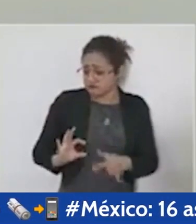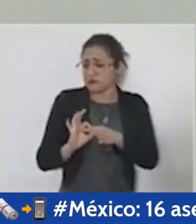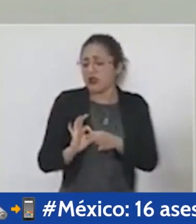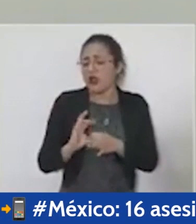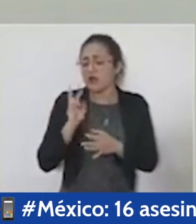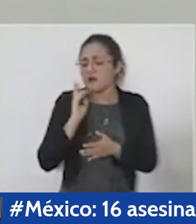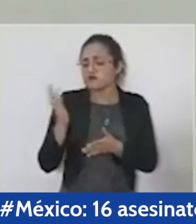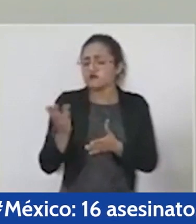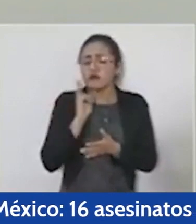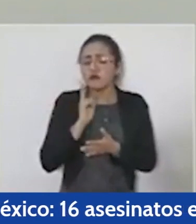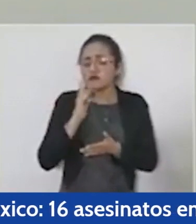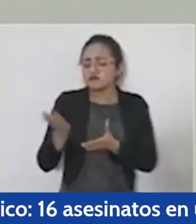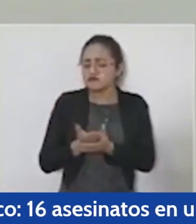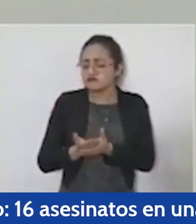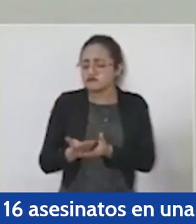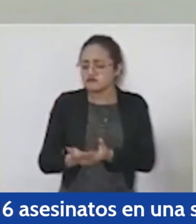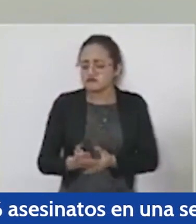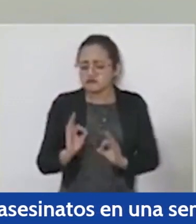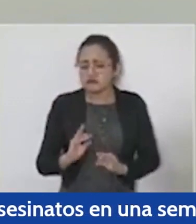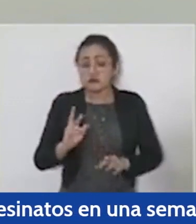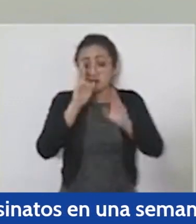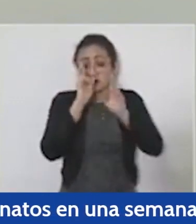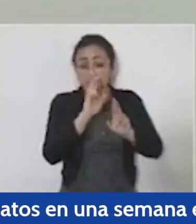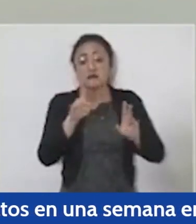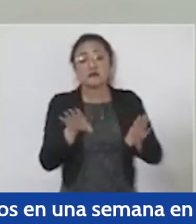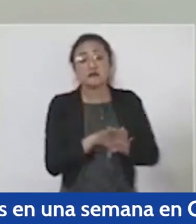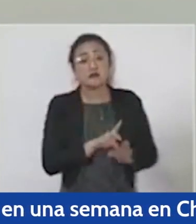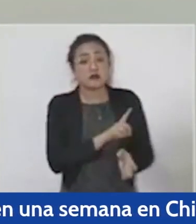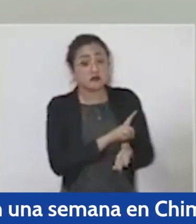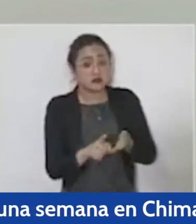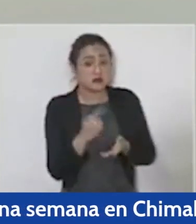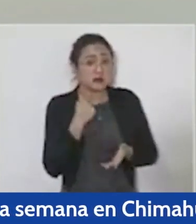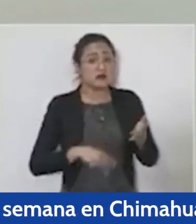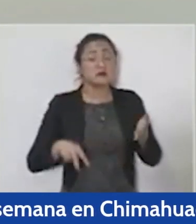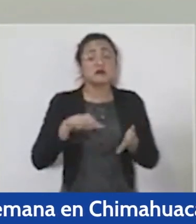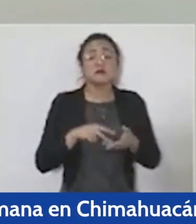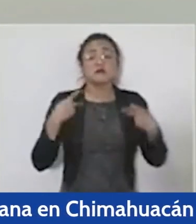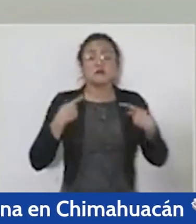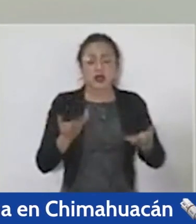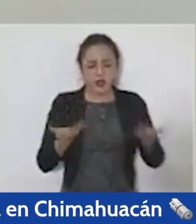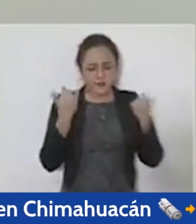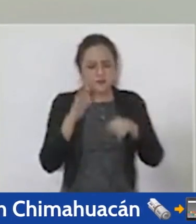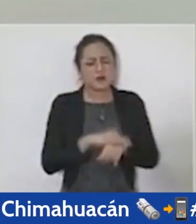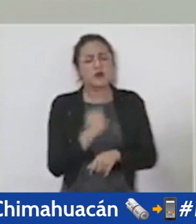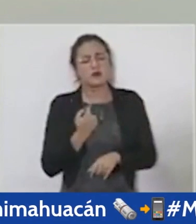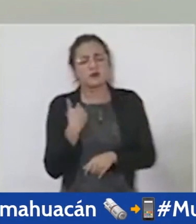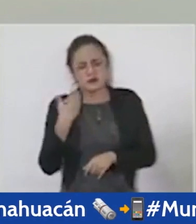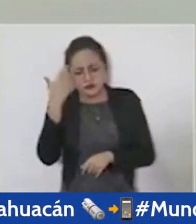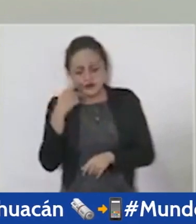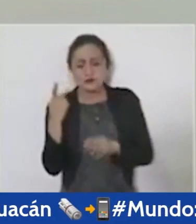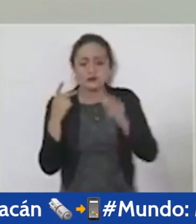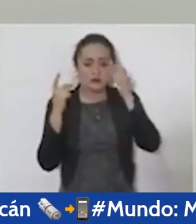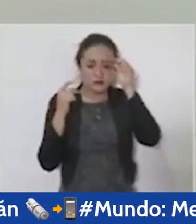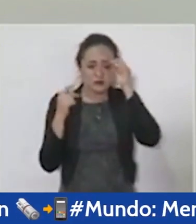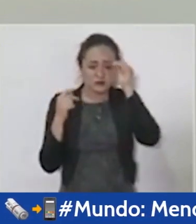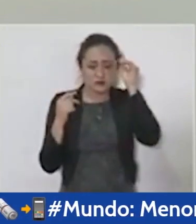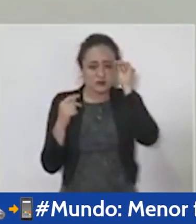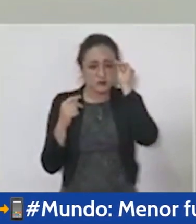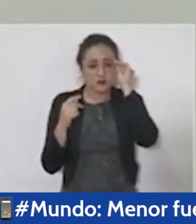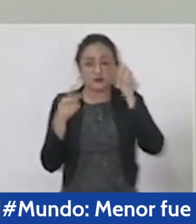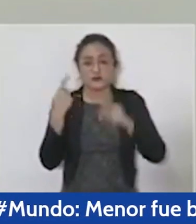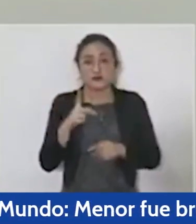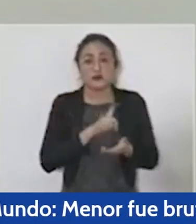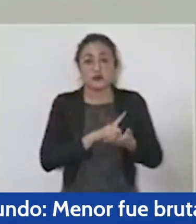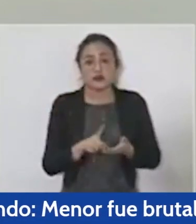evidencias correspondientes, respetar también el derecho de audiencia, se llama a los servidores públicos, se les hace saber los derechos que tienen y por esa